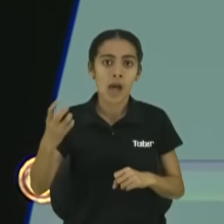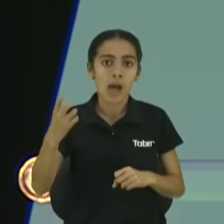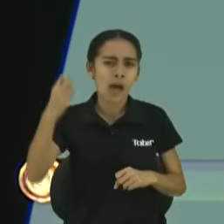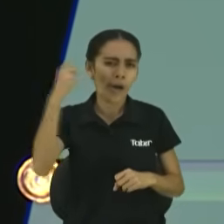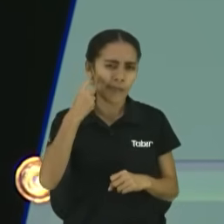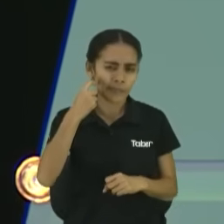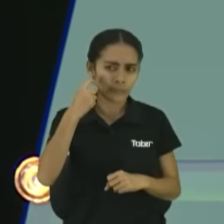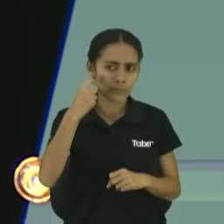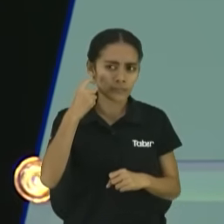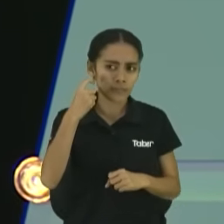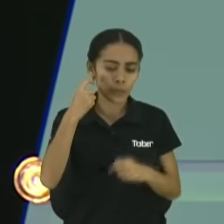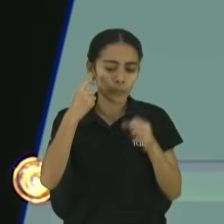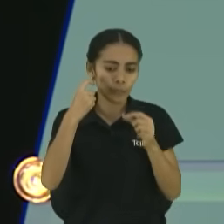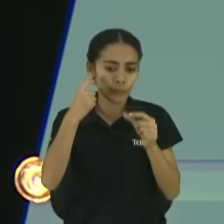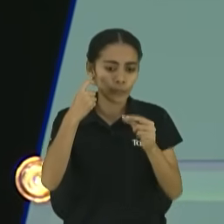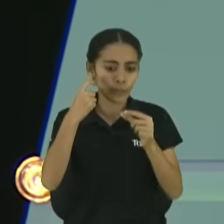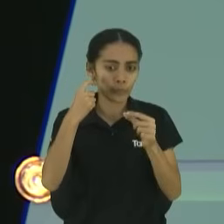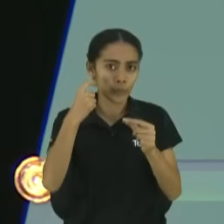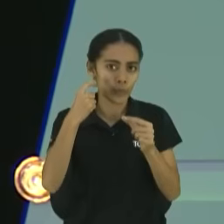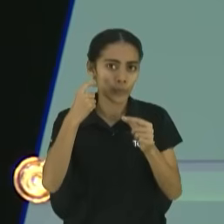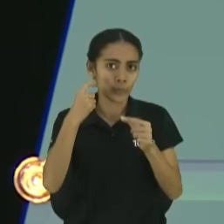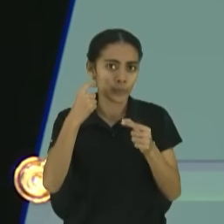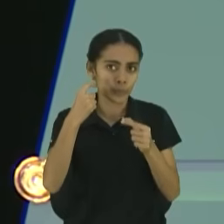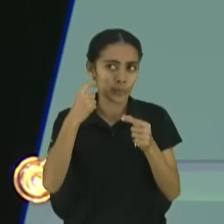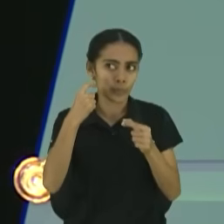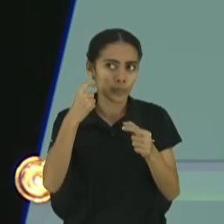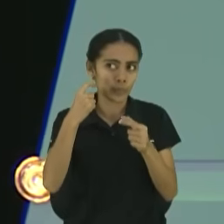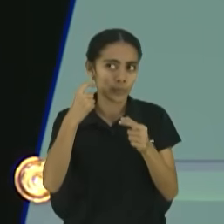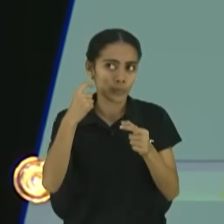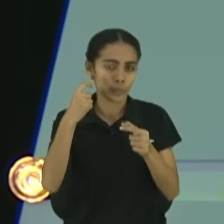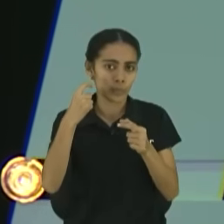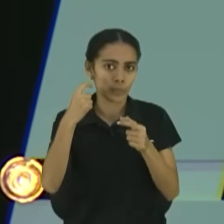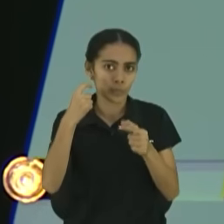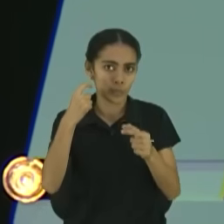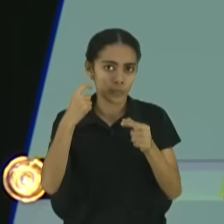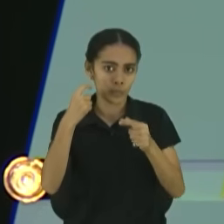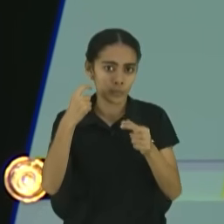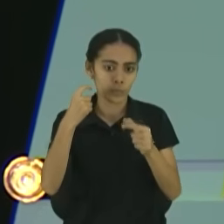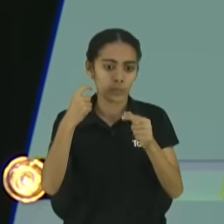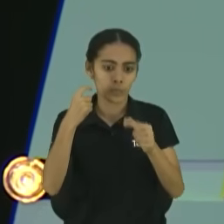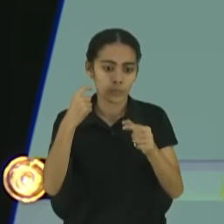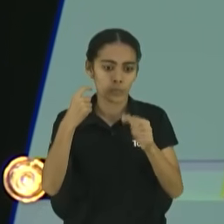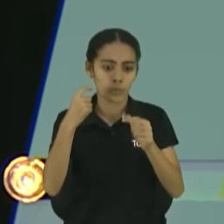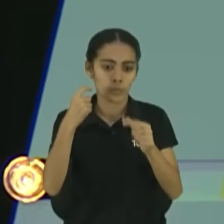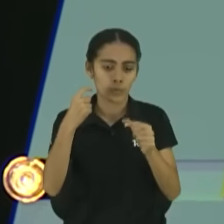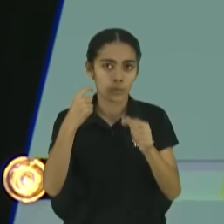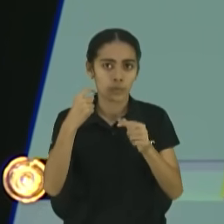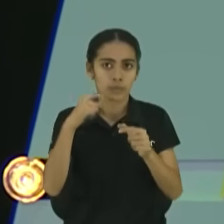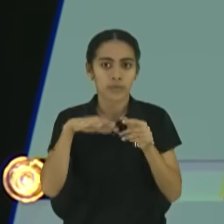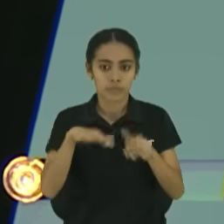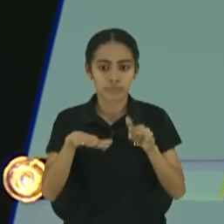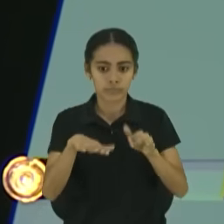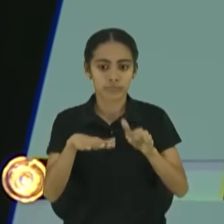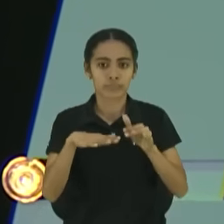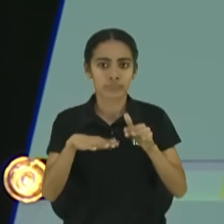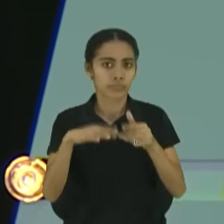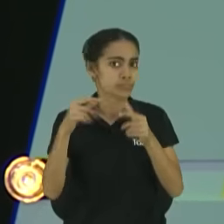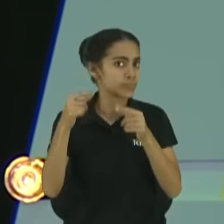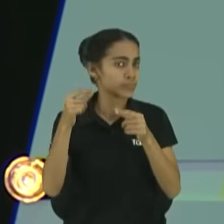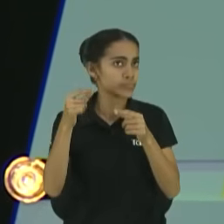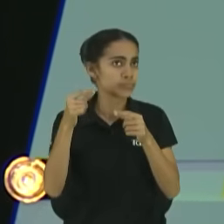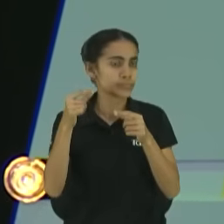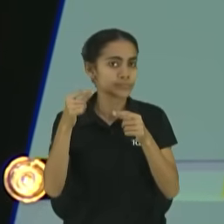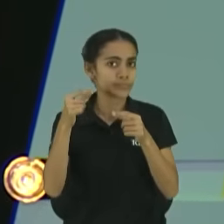curiosamente, que vibra la pieza. Así como su marido le sacó el dinero.